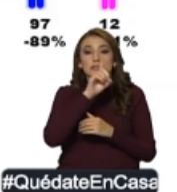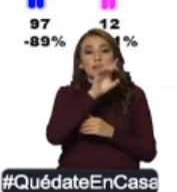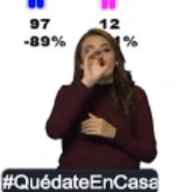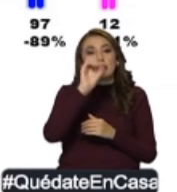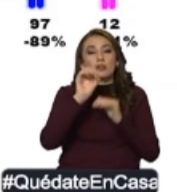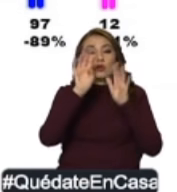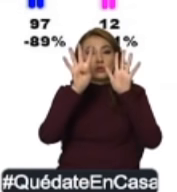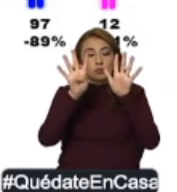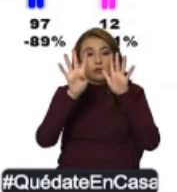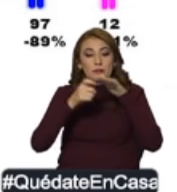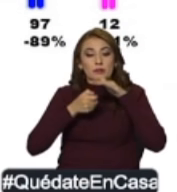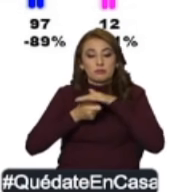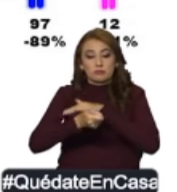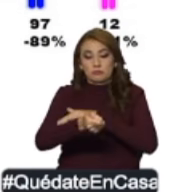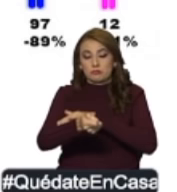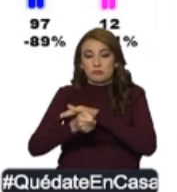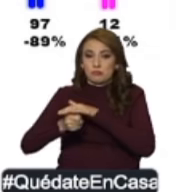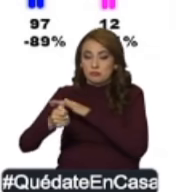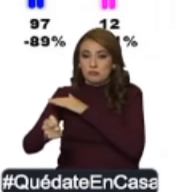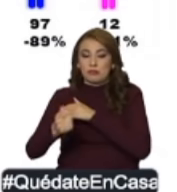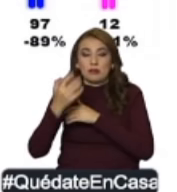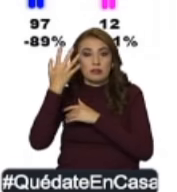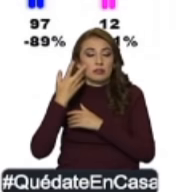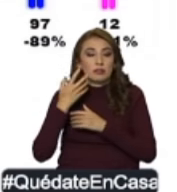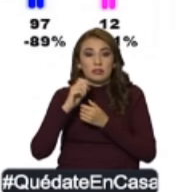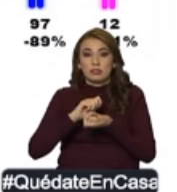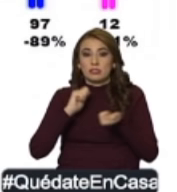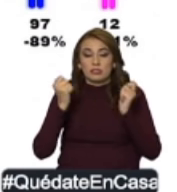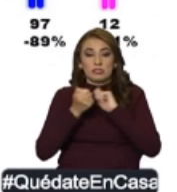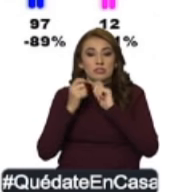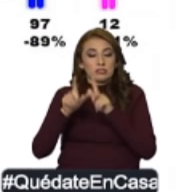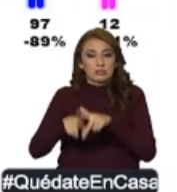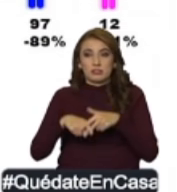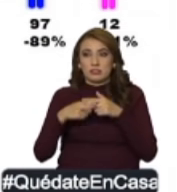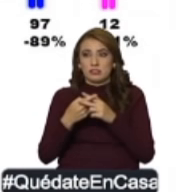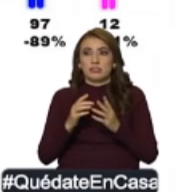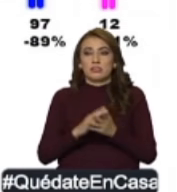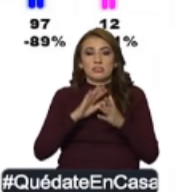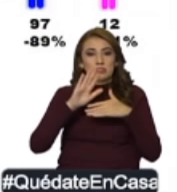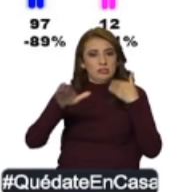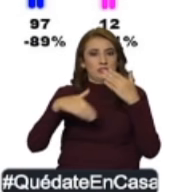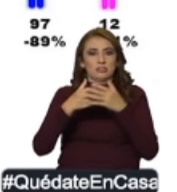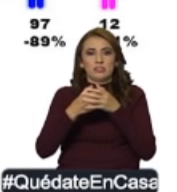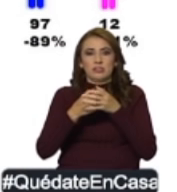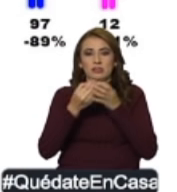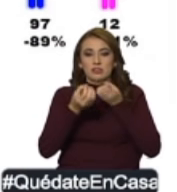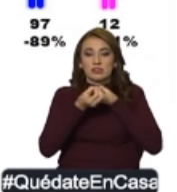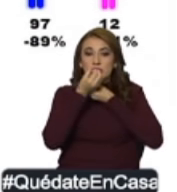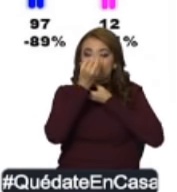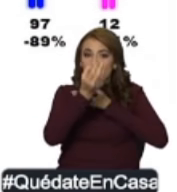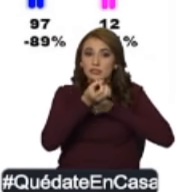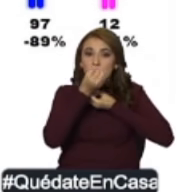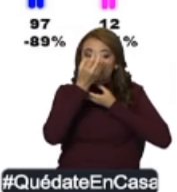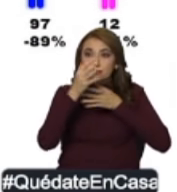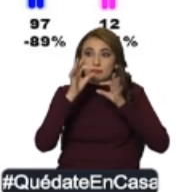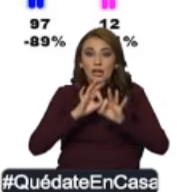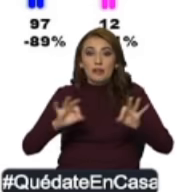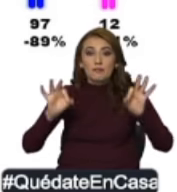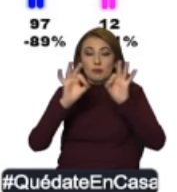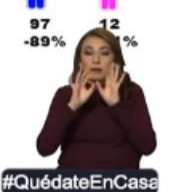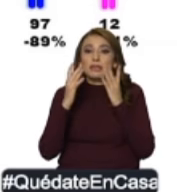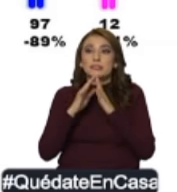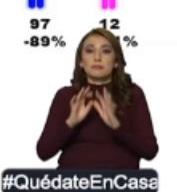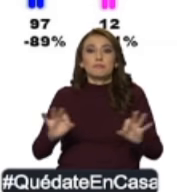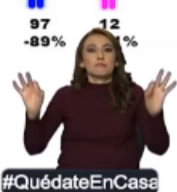desde el día 1 del aislamiento. Esto diría hay una reducción bastante